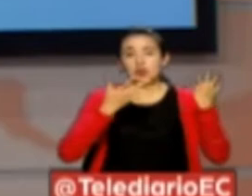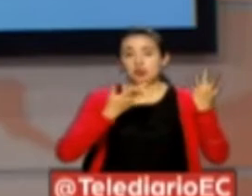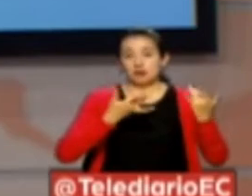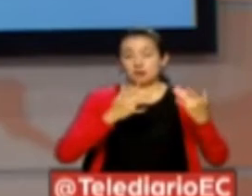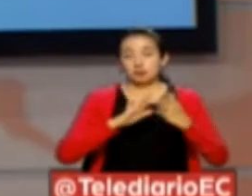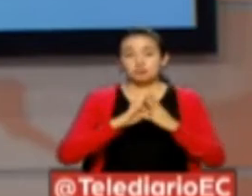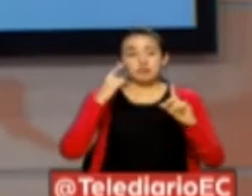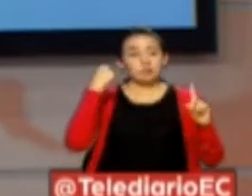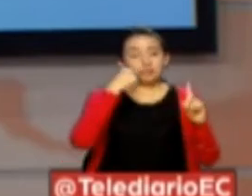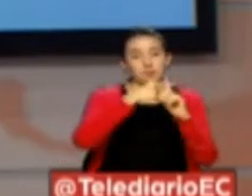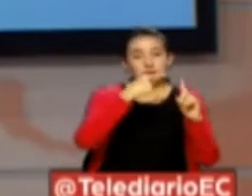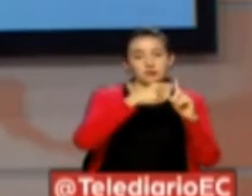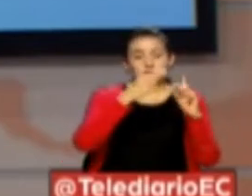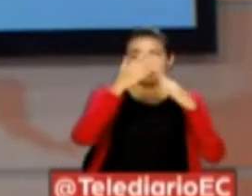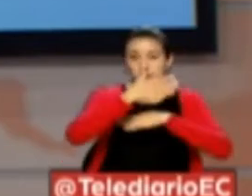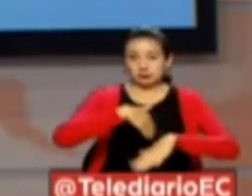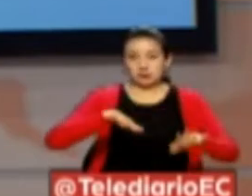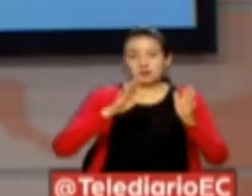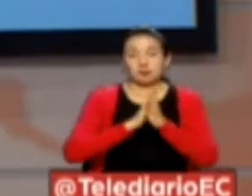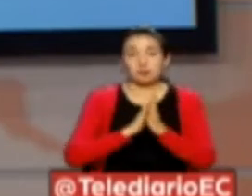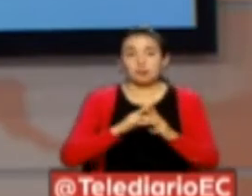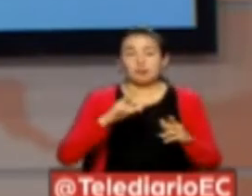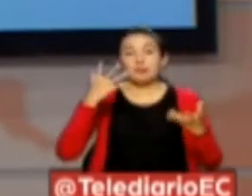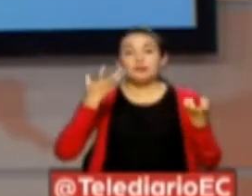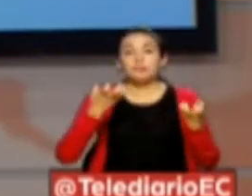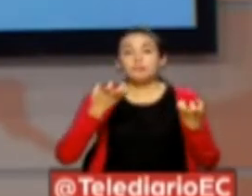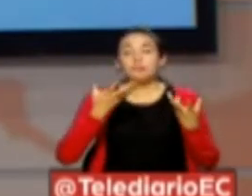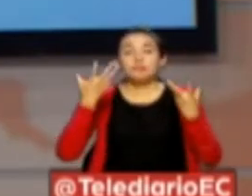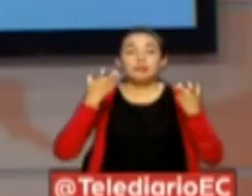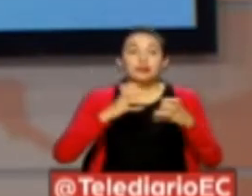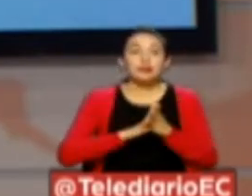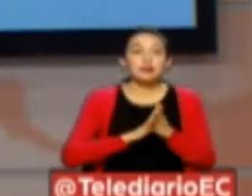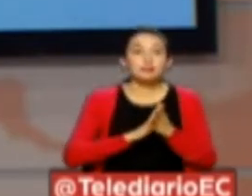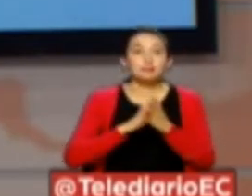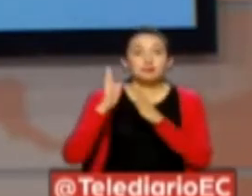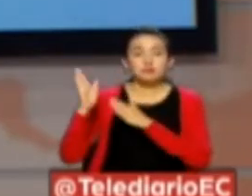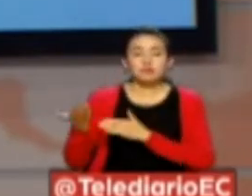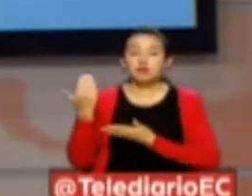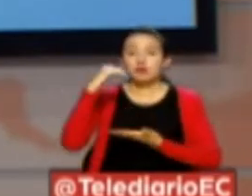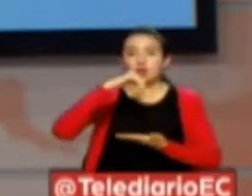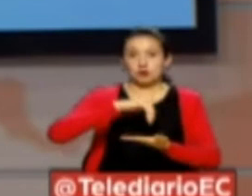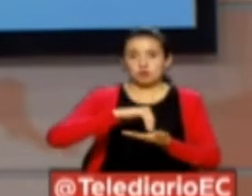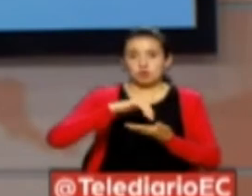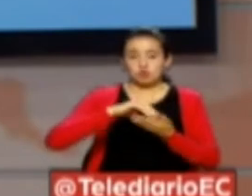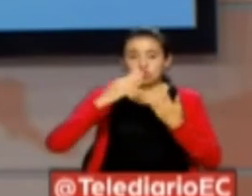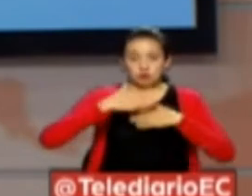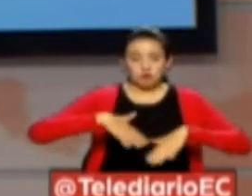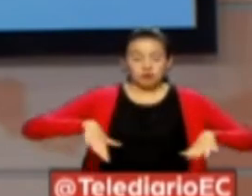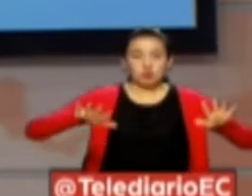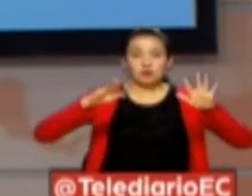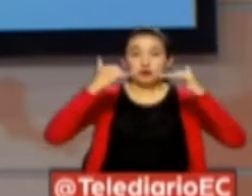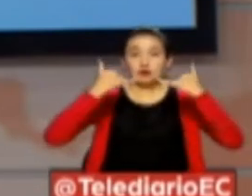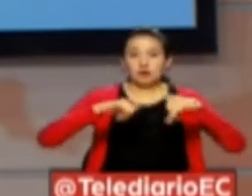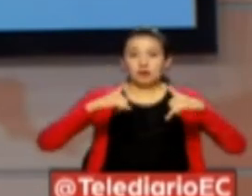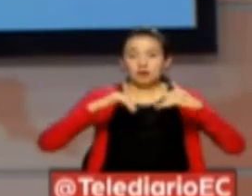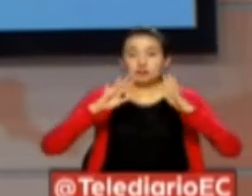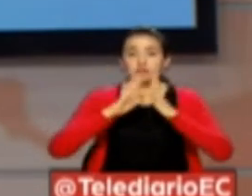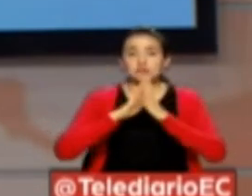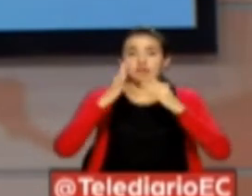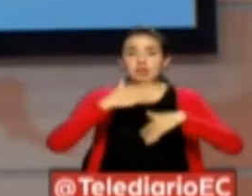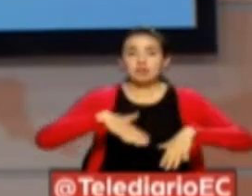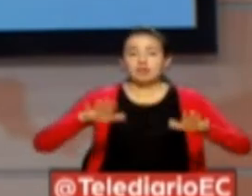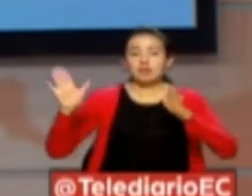positivo nosotros hemos planteado justamente y volver a los campeonatos intercolegiales a los interescolares